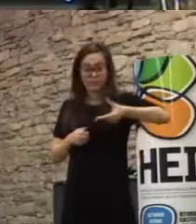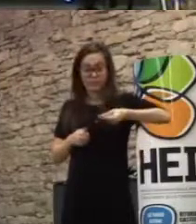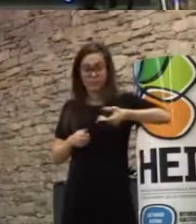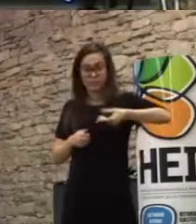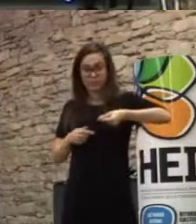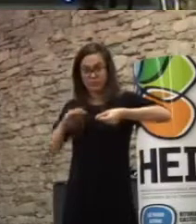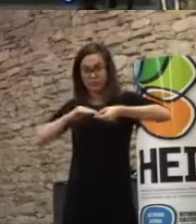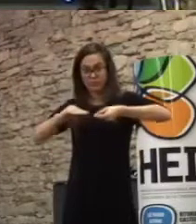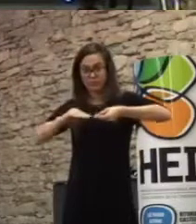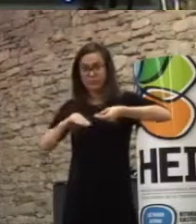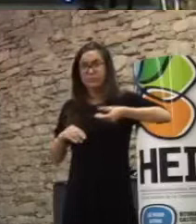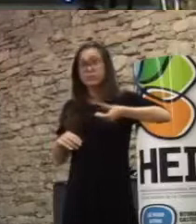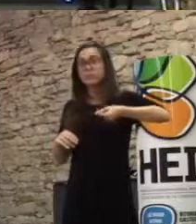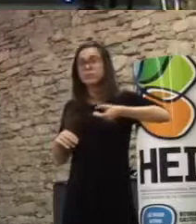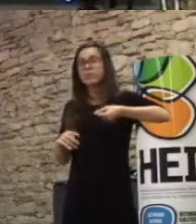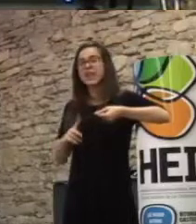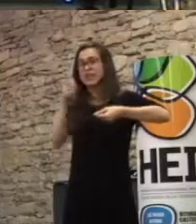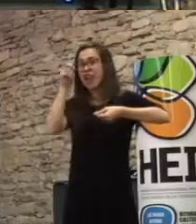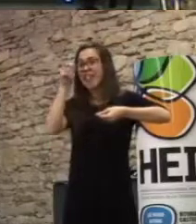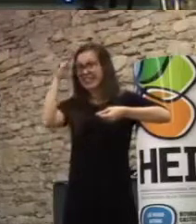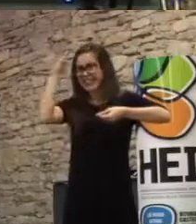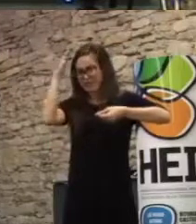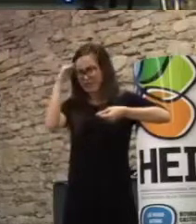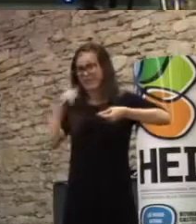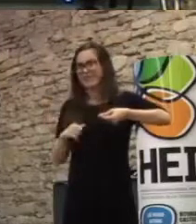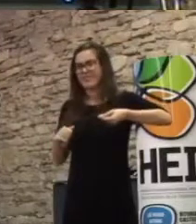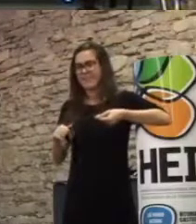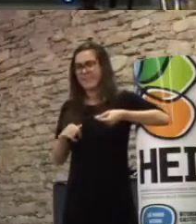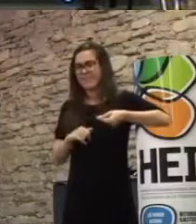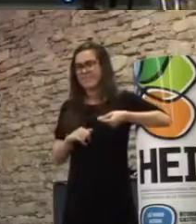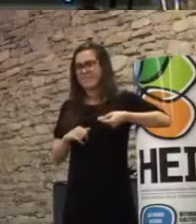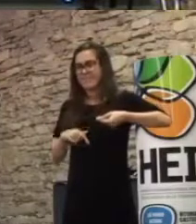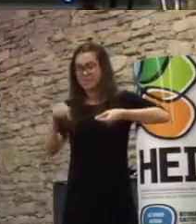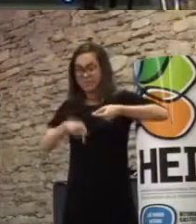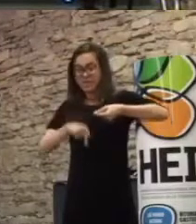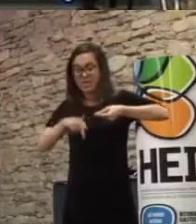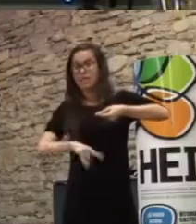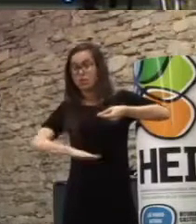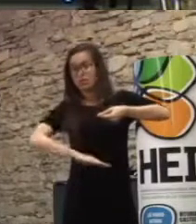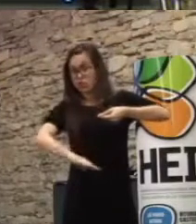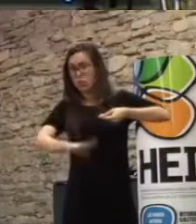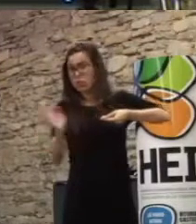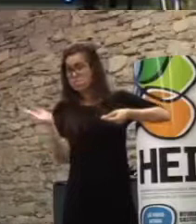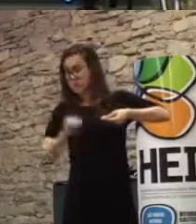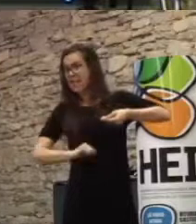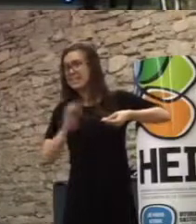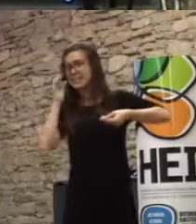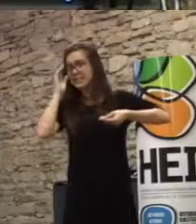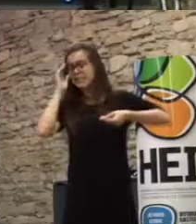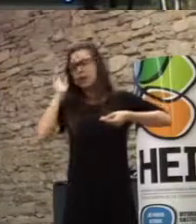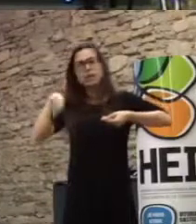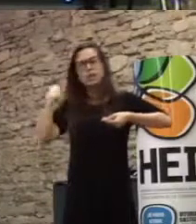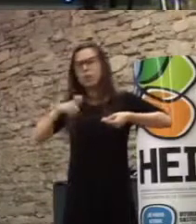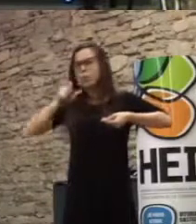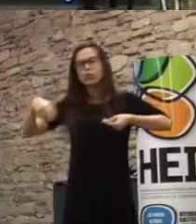tenéis el pulgar si ese es el trozo del techo y el que estaba bajo este trozo del suelo digo es que la